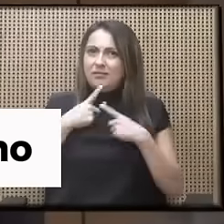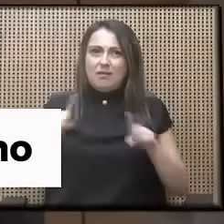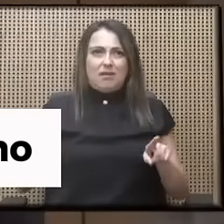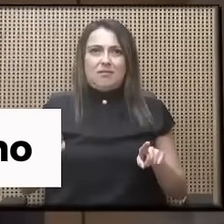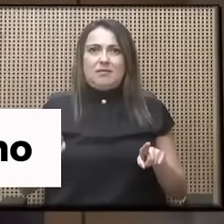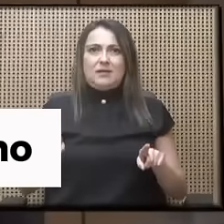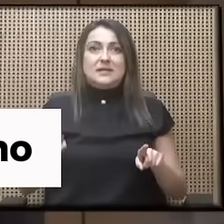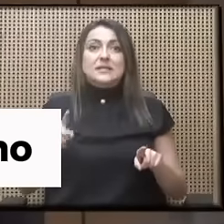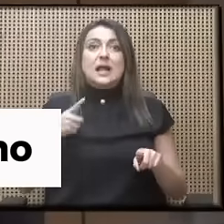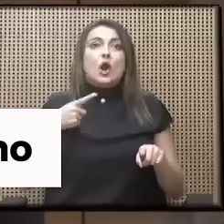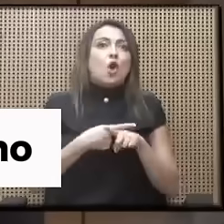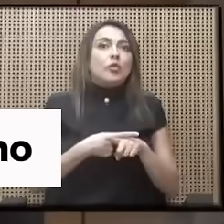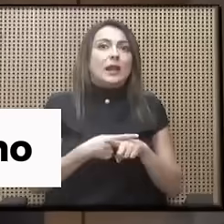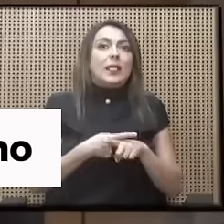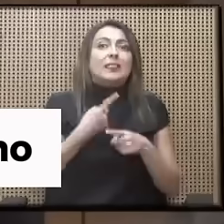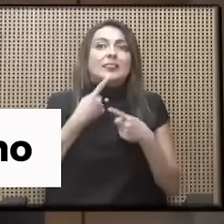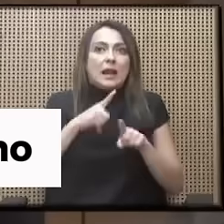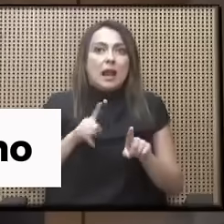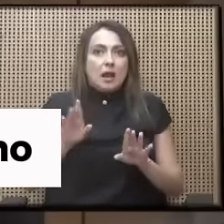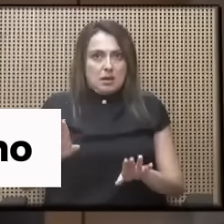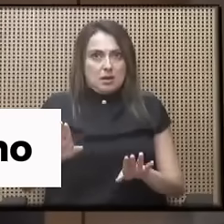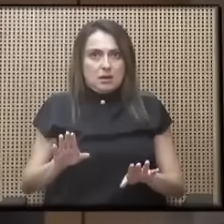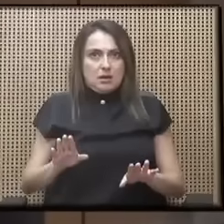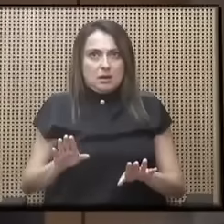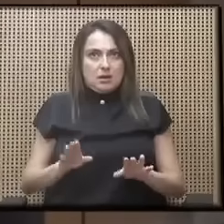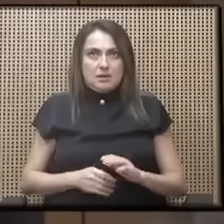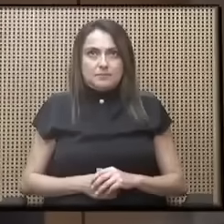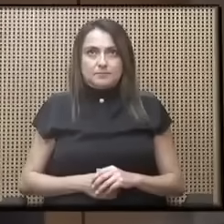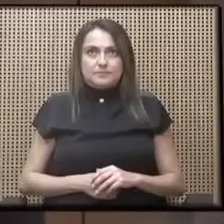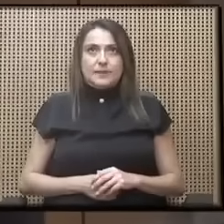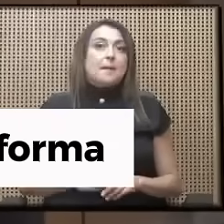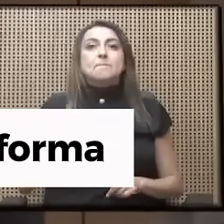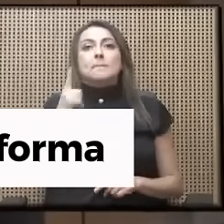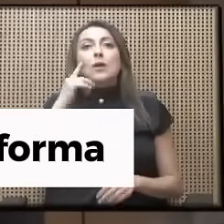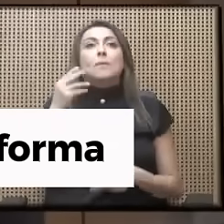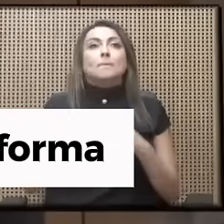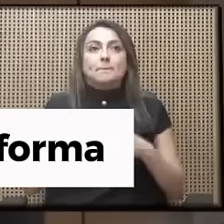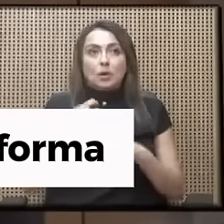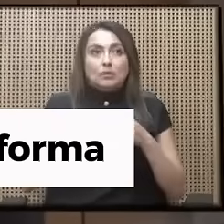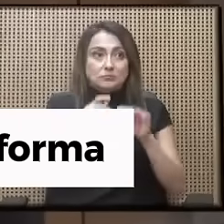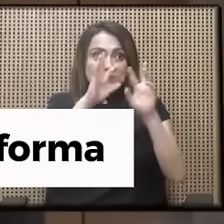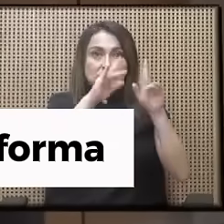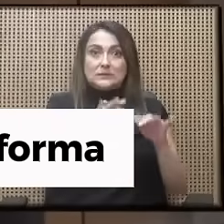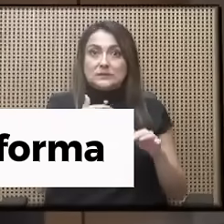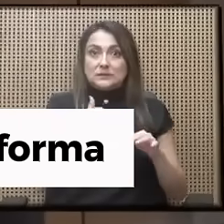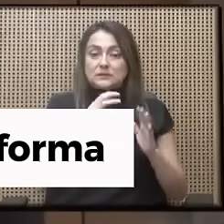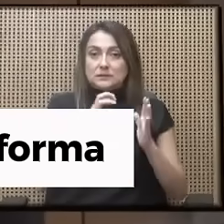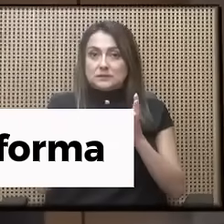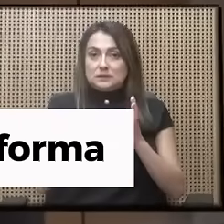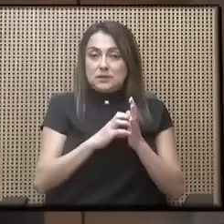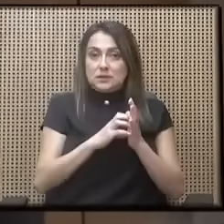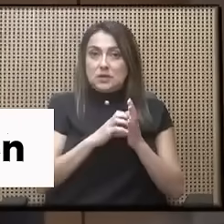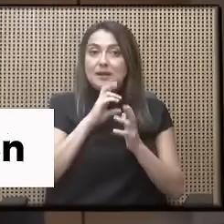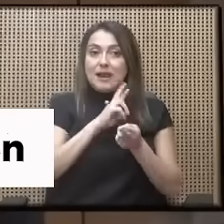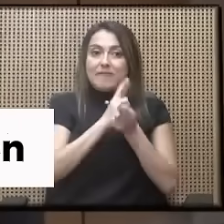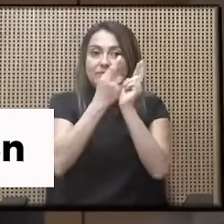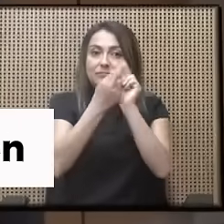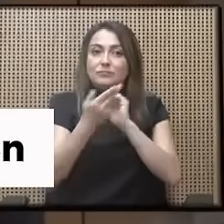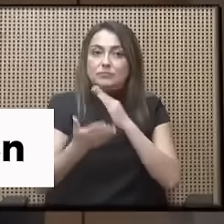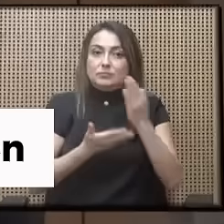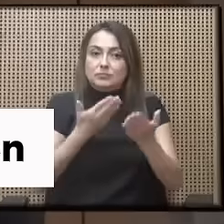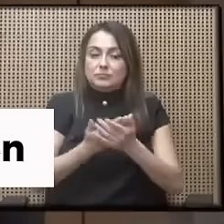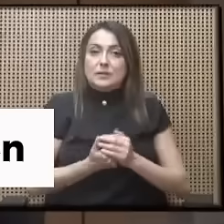en contra, está obligada a declarar. Pero por un problema de redacción que tiene el texto y aún la reforma